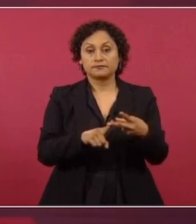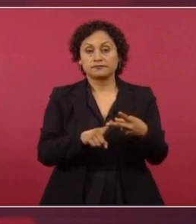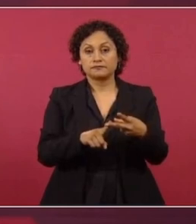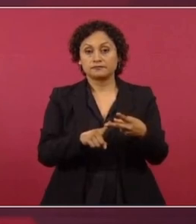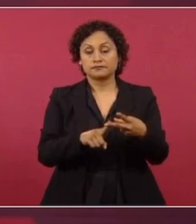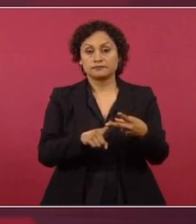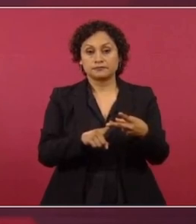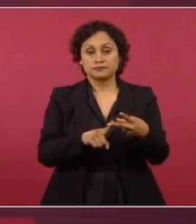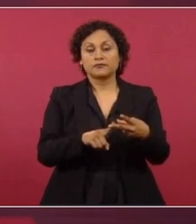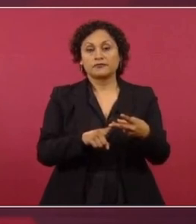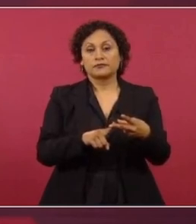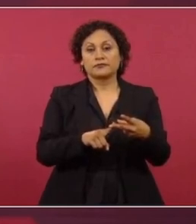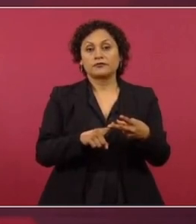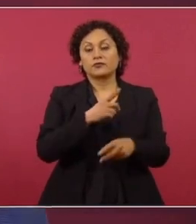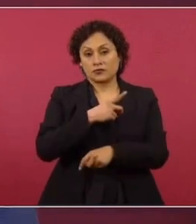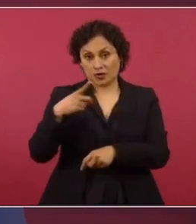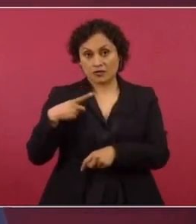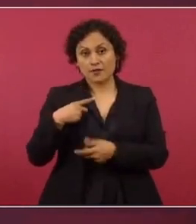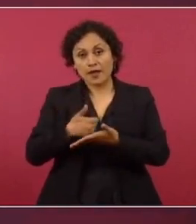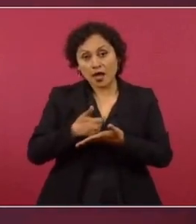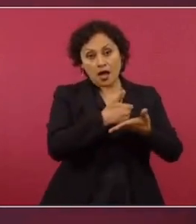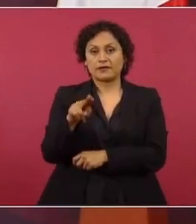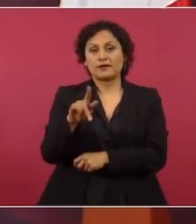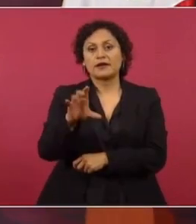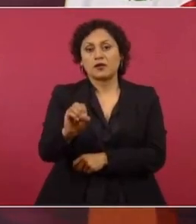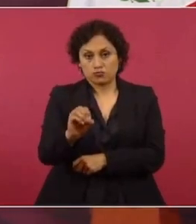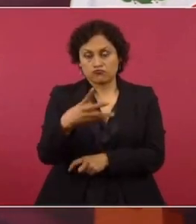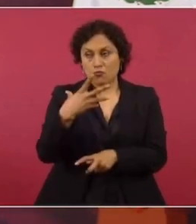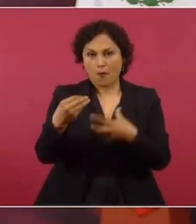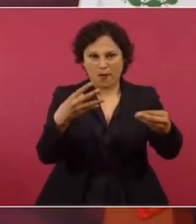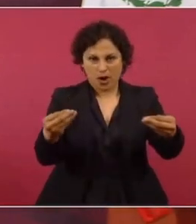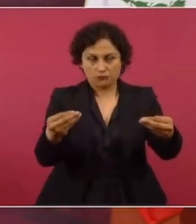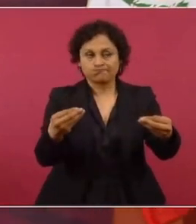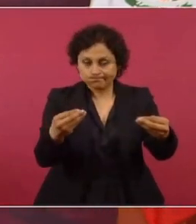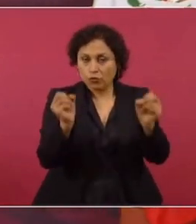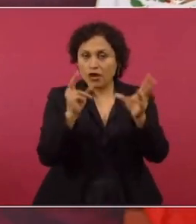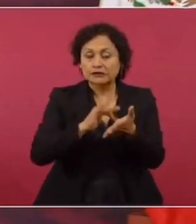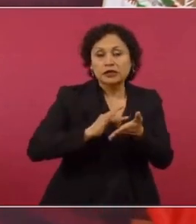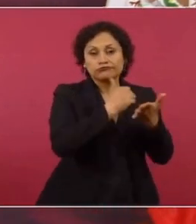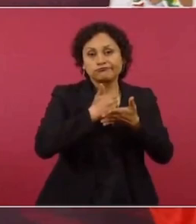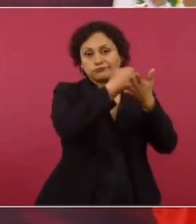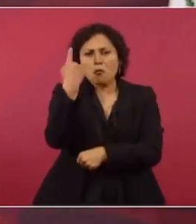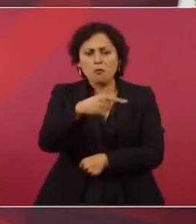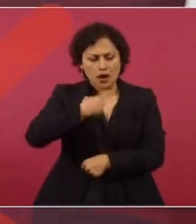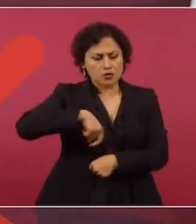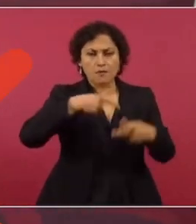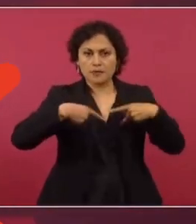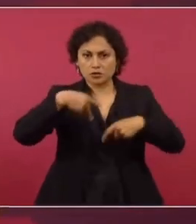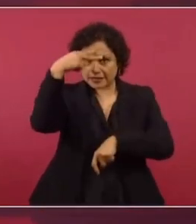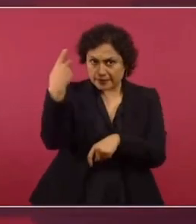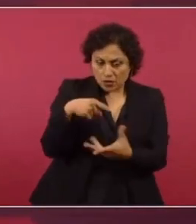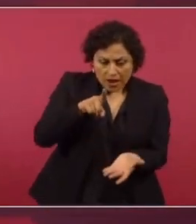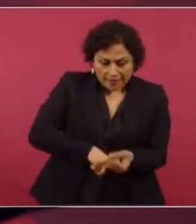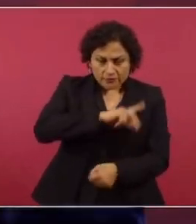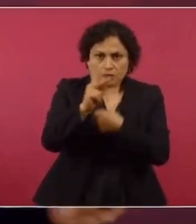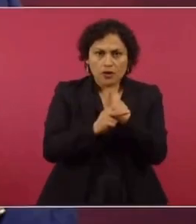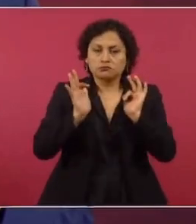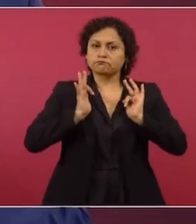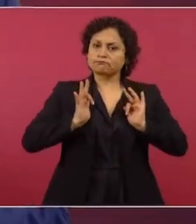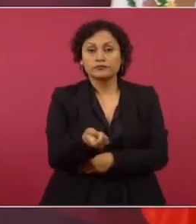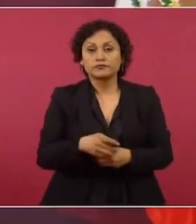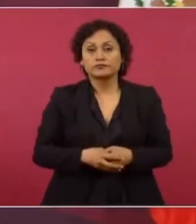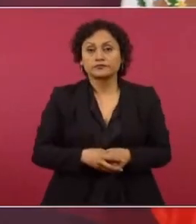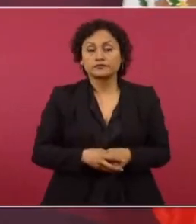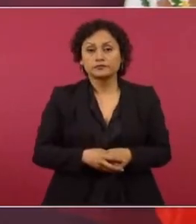cooperar con el gobierno de Estados Unidos y atender todo lo relacionado con el narcotráfico. Lo tercero es